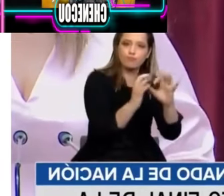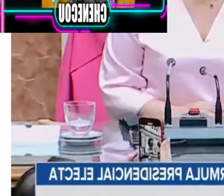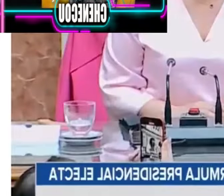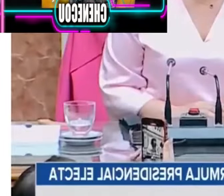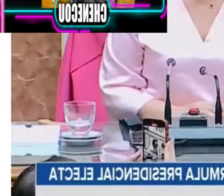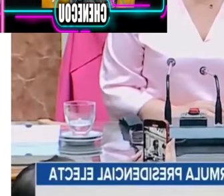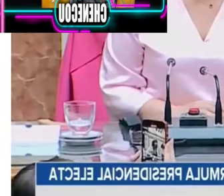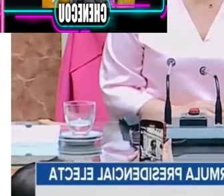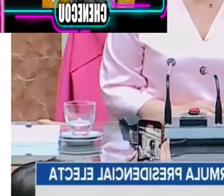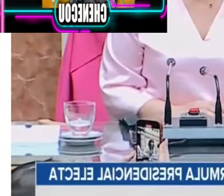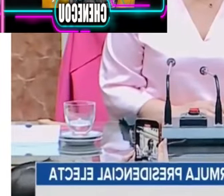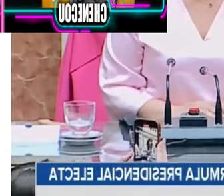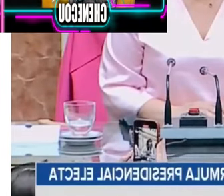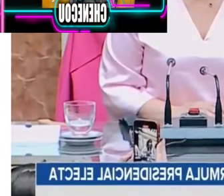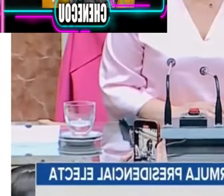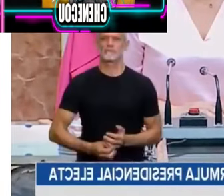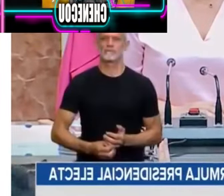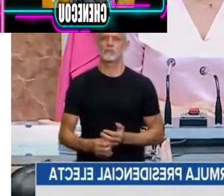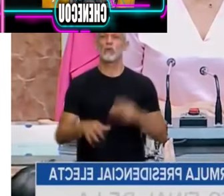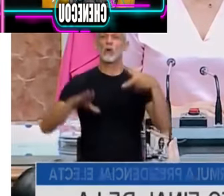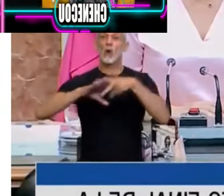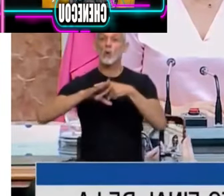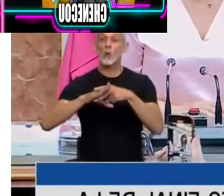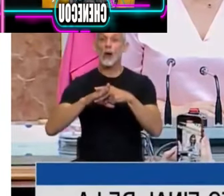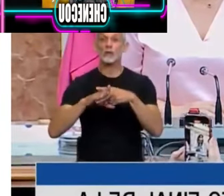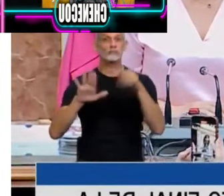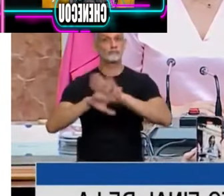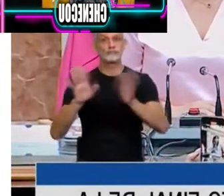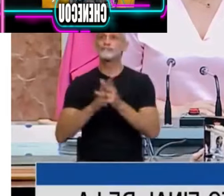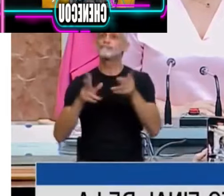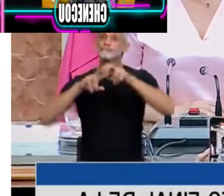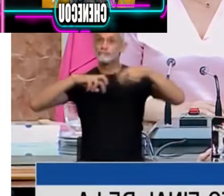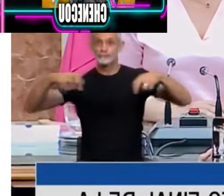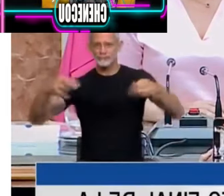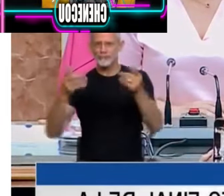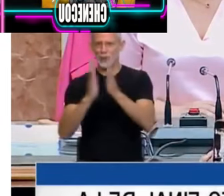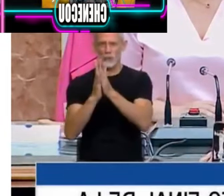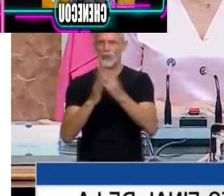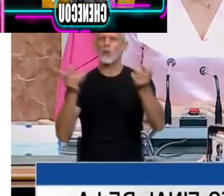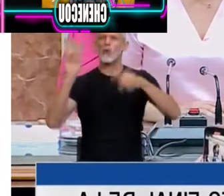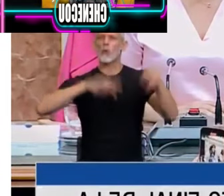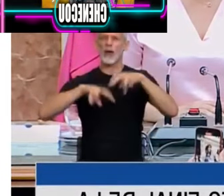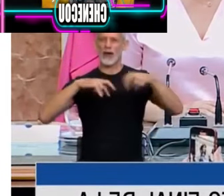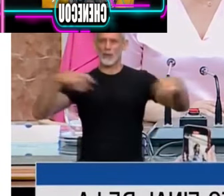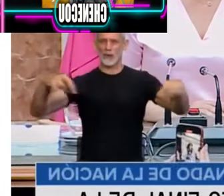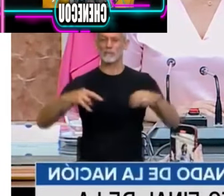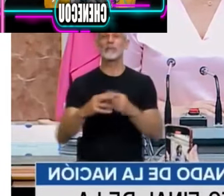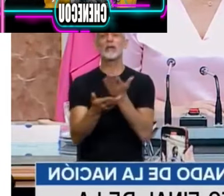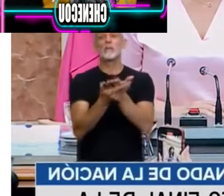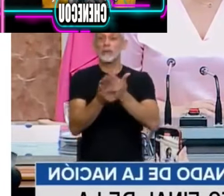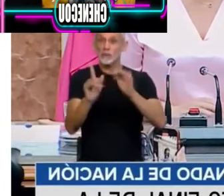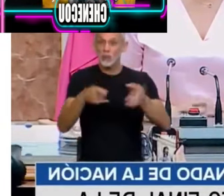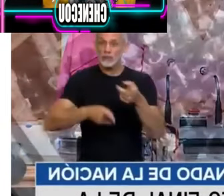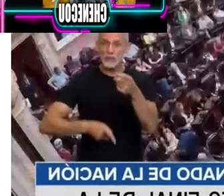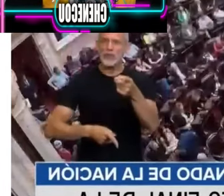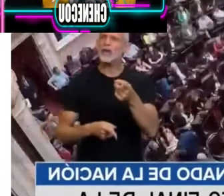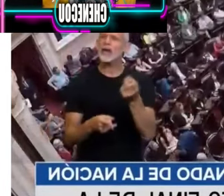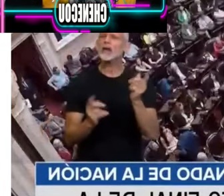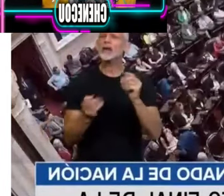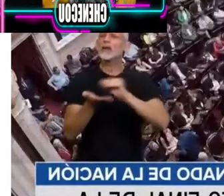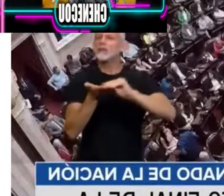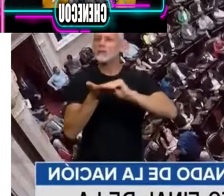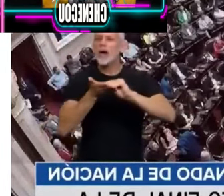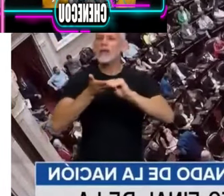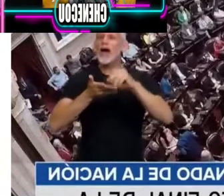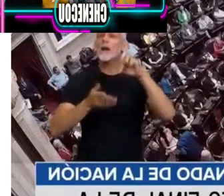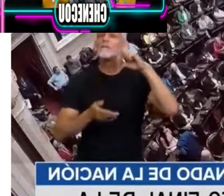gracias. Se levanta el cuarto intermedio. Les pido por favor que ocupen sus bancas. Y le pedimos a la